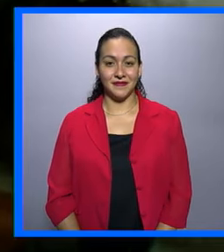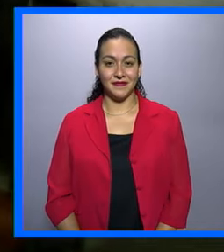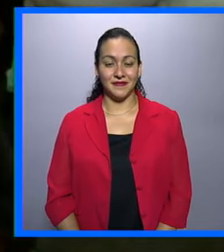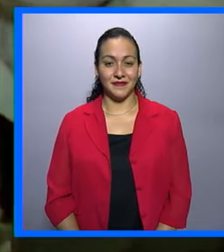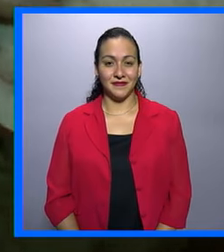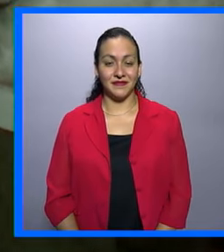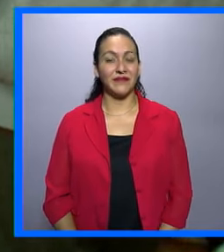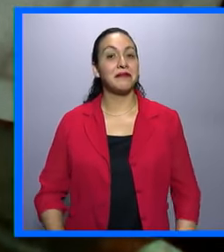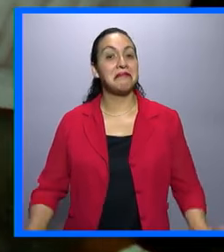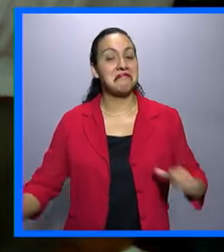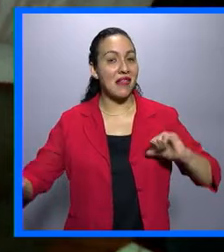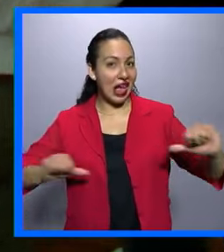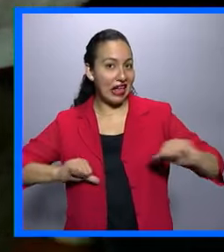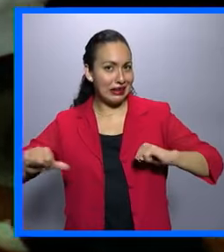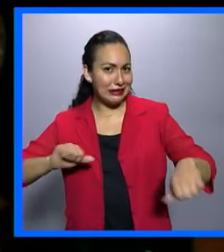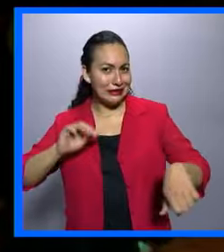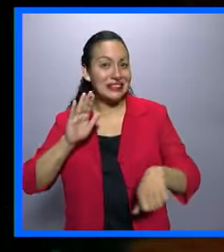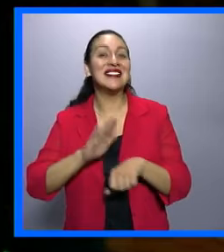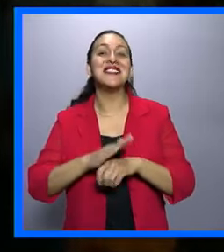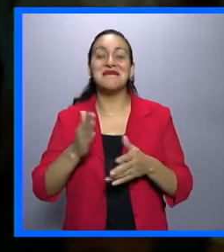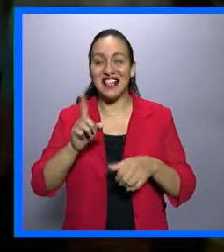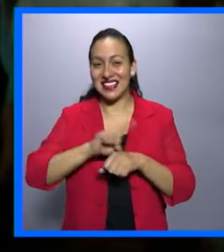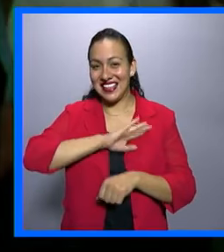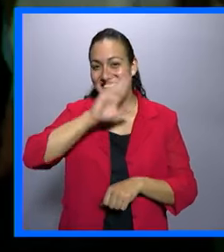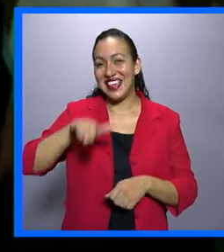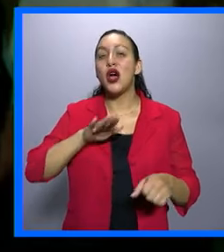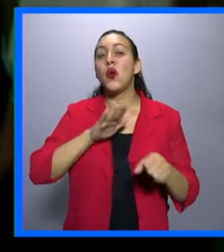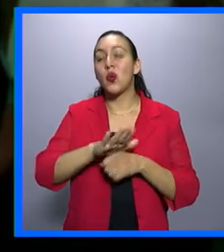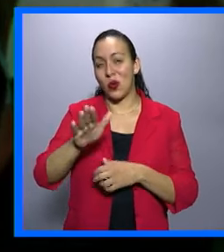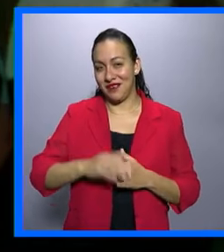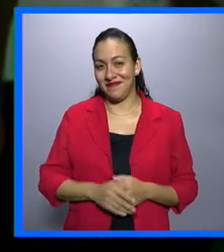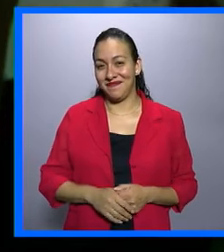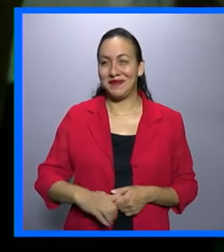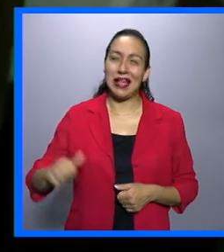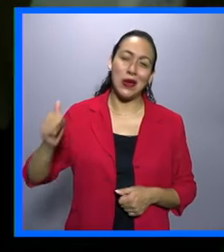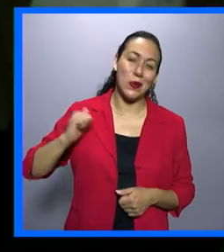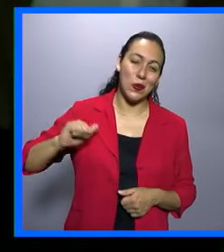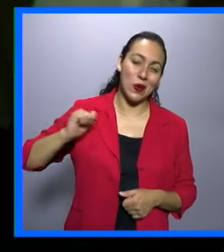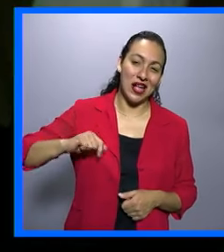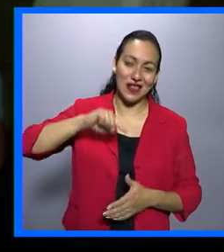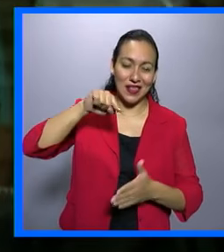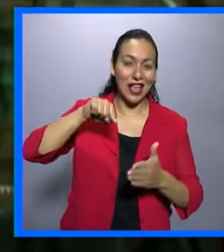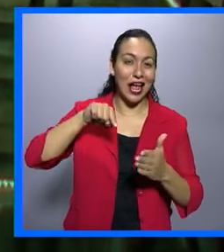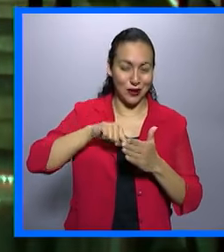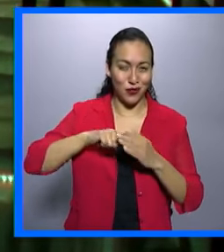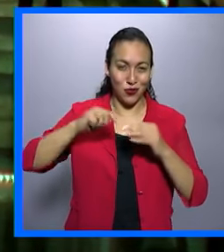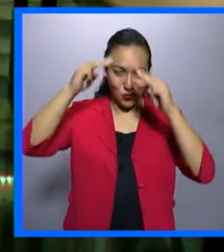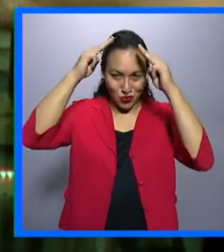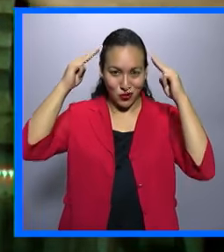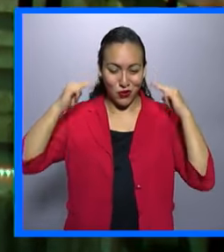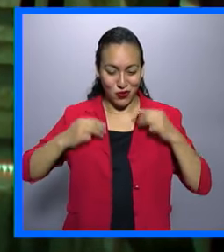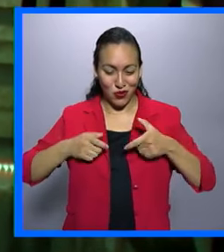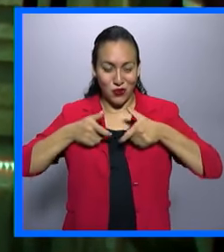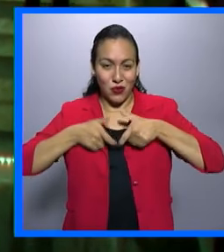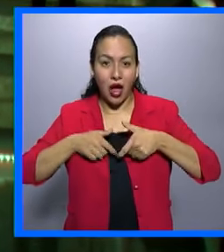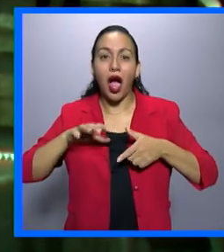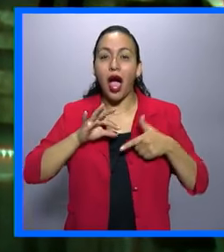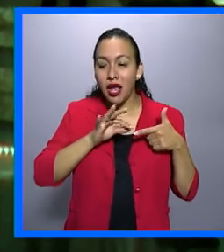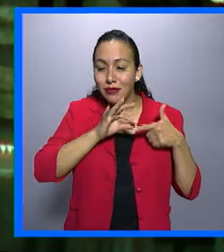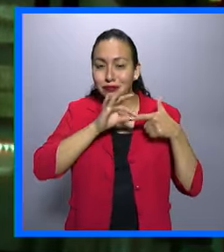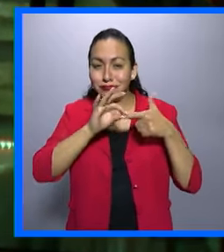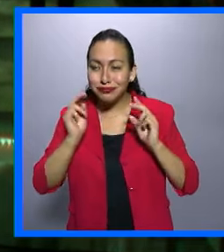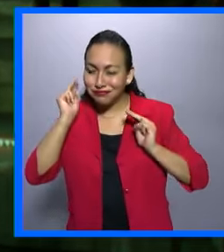Como actividades complementarias del Día de Muertos, el antiguo hogar de Sor Juana Inés de la Cruz tendrá visitas guiadas por